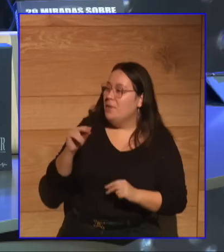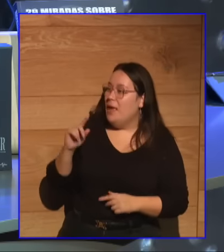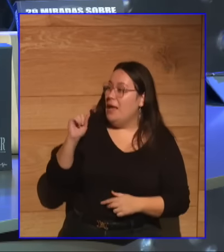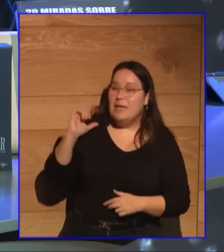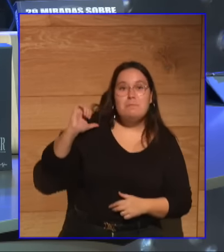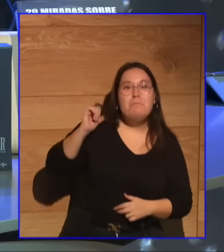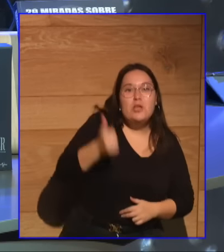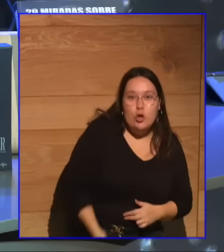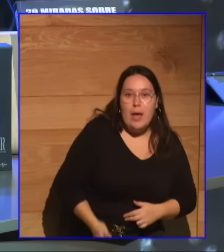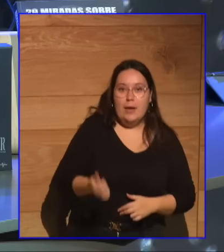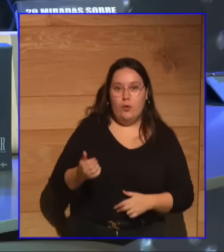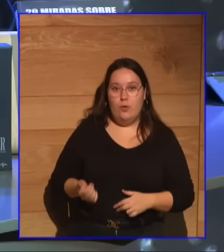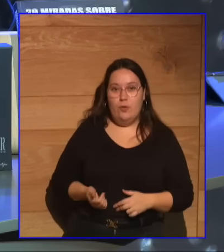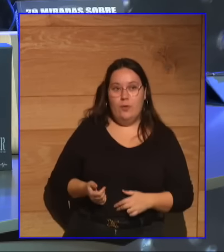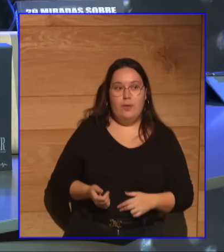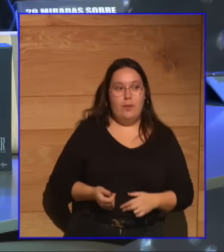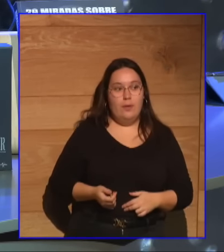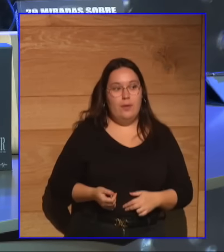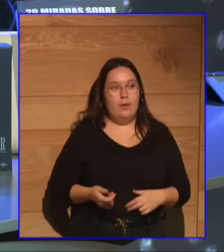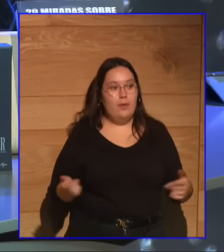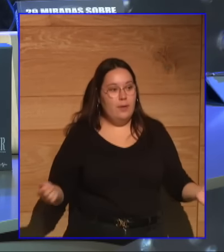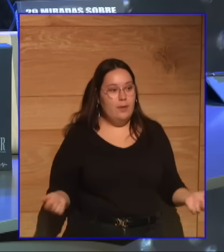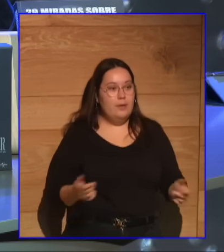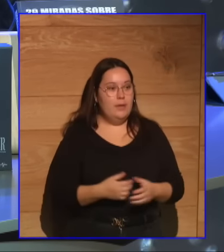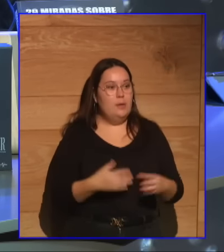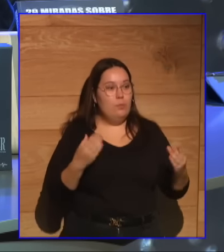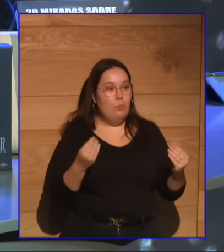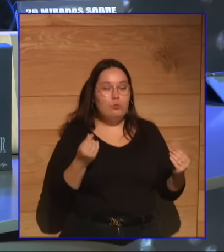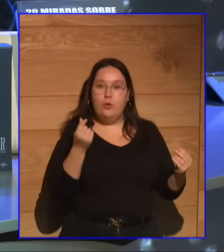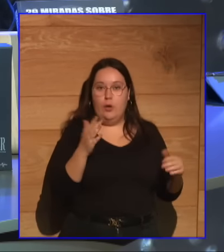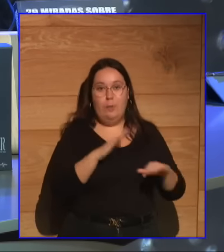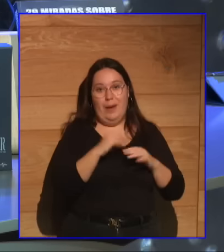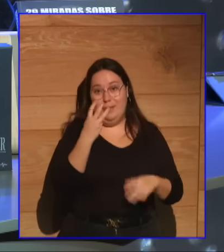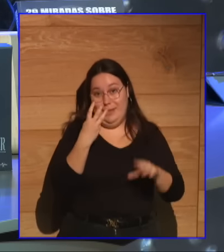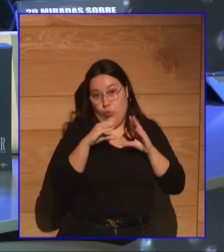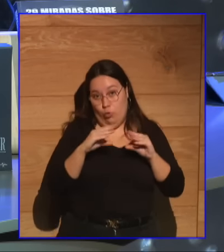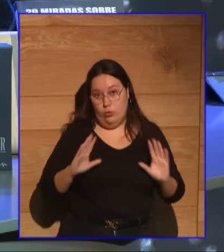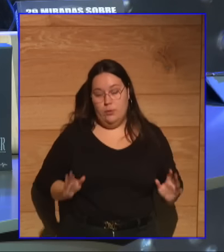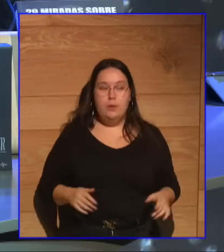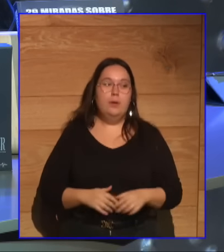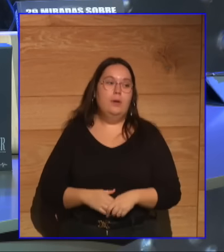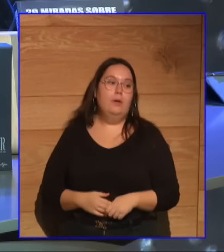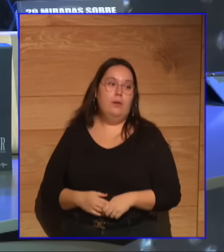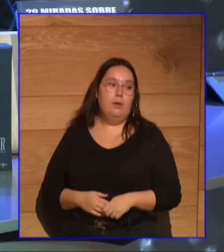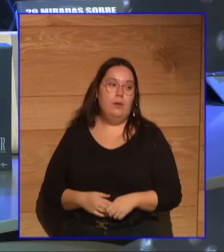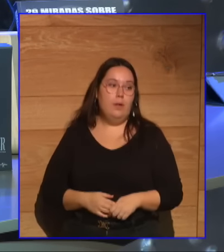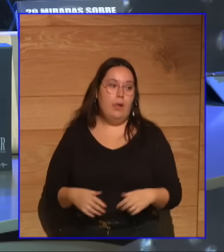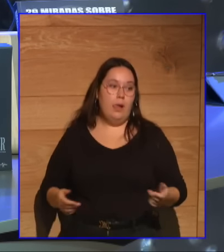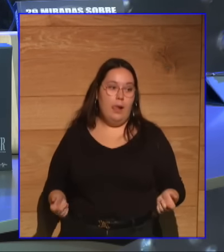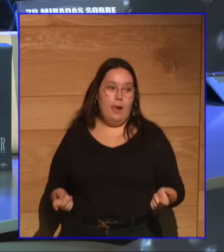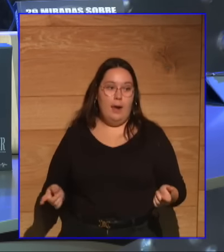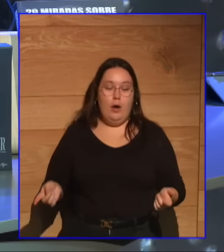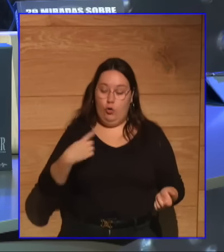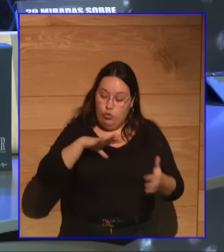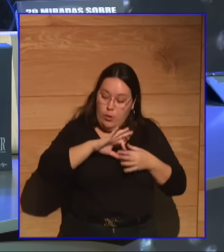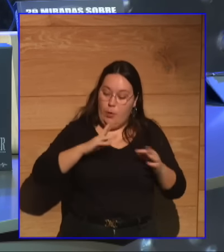Bueno, eres millonario, pues, Javi. Por eso. Javi, tienes muchísimo pero, dinero para tres bollos, Javi. Pero vamos a ver, pero ¿quién te dice que mañana no lo tengo? Pero que somos